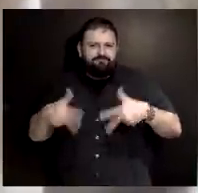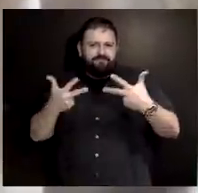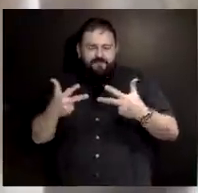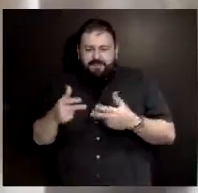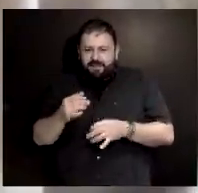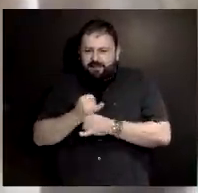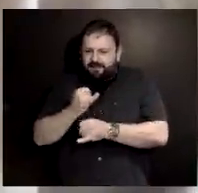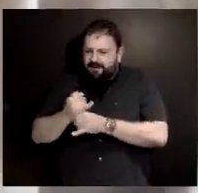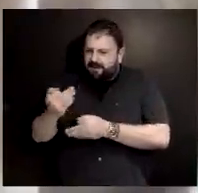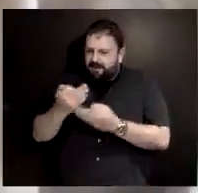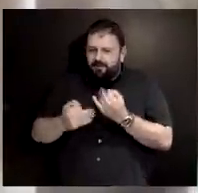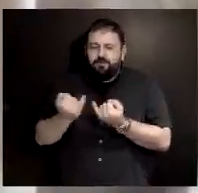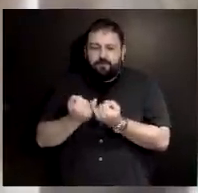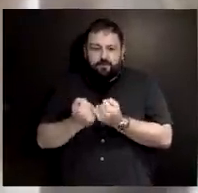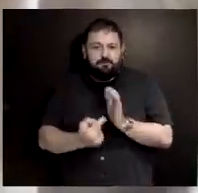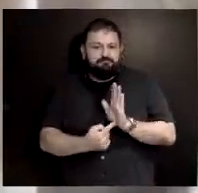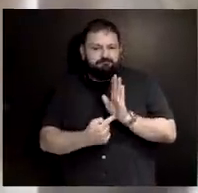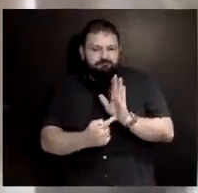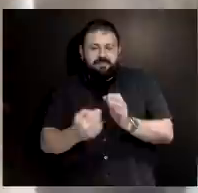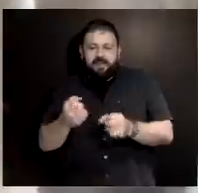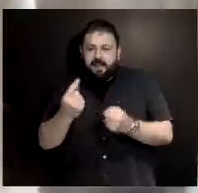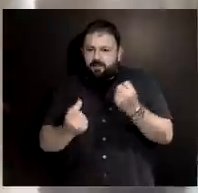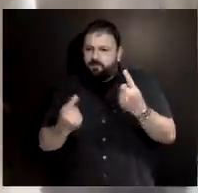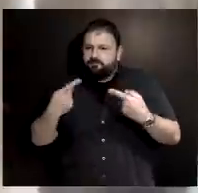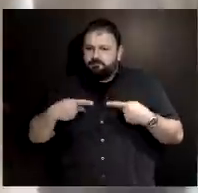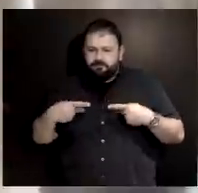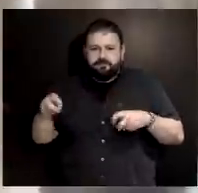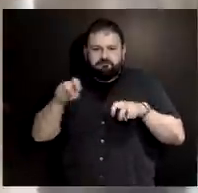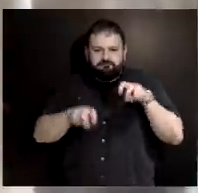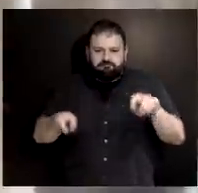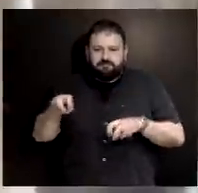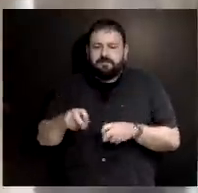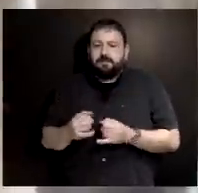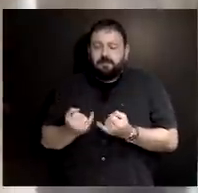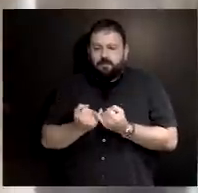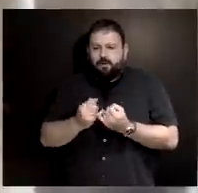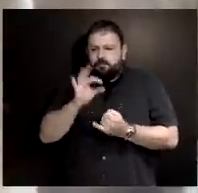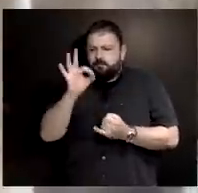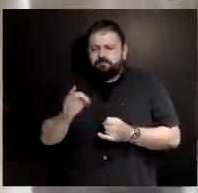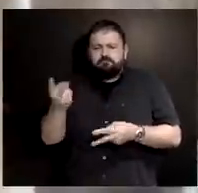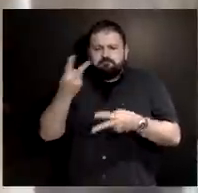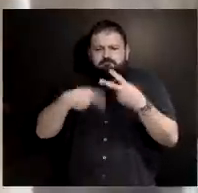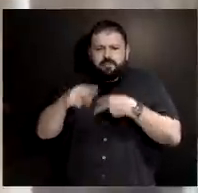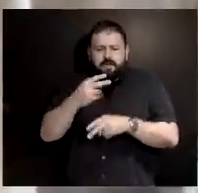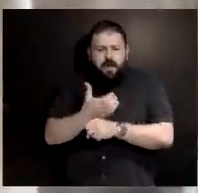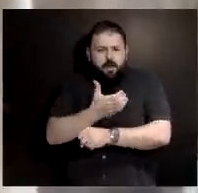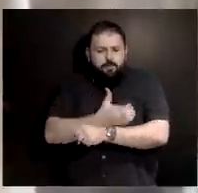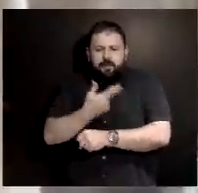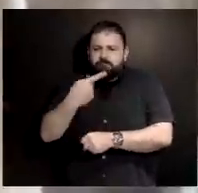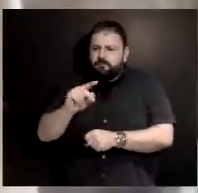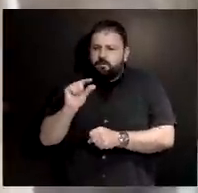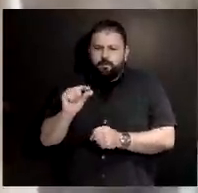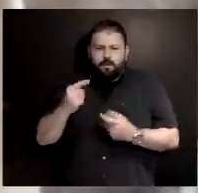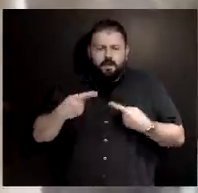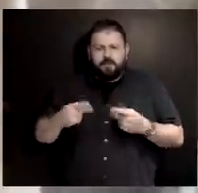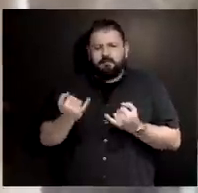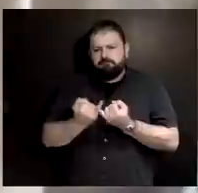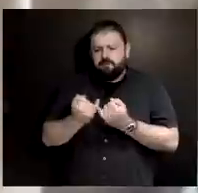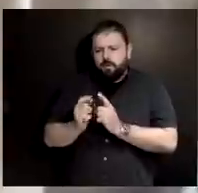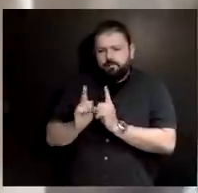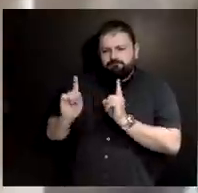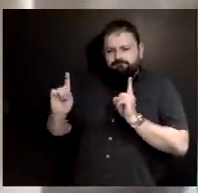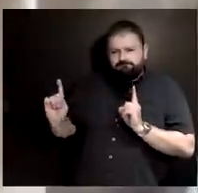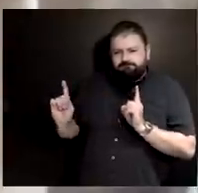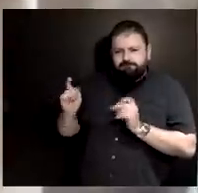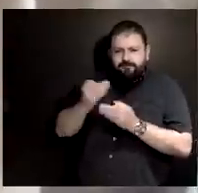hay una presencia de ustedes, un porcentaje pequeño de gente que nos acompaña a comparación con lo que